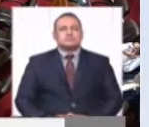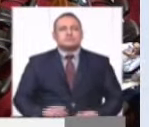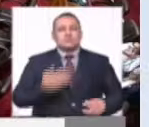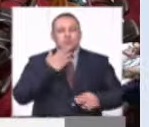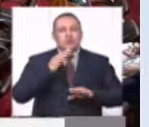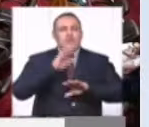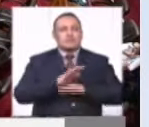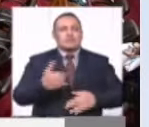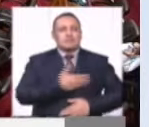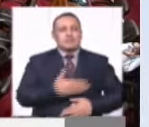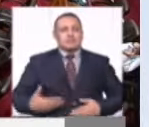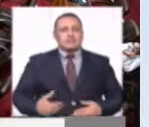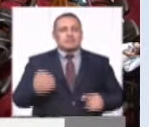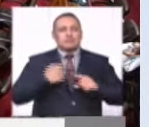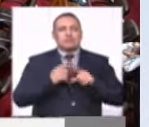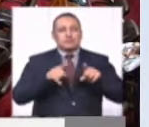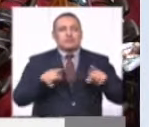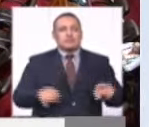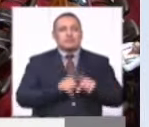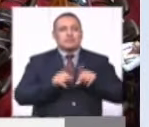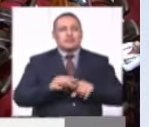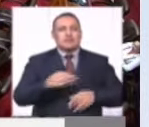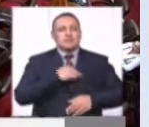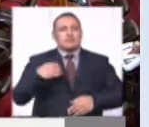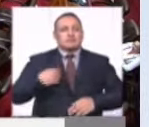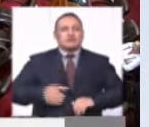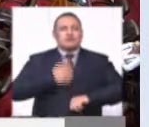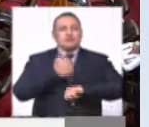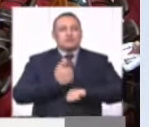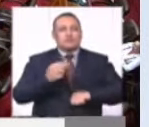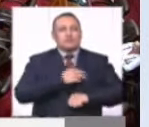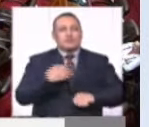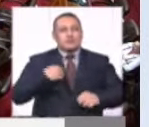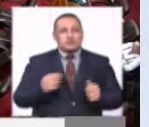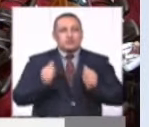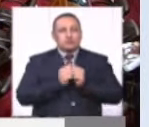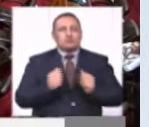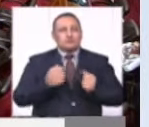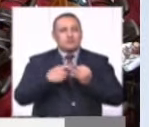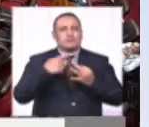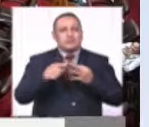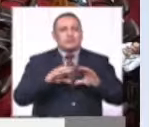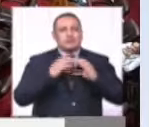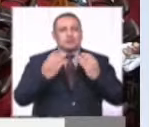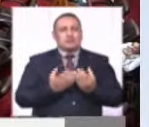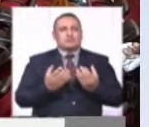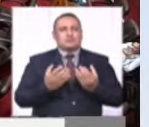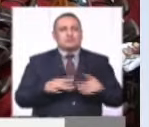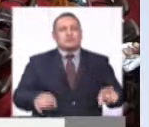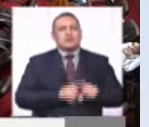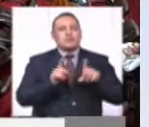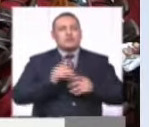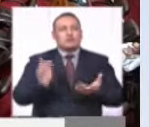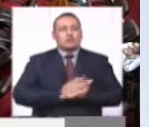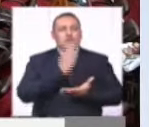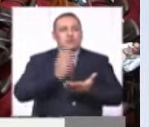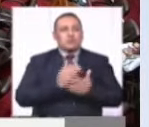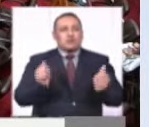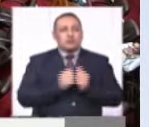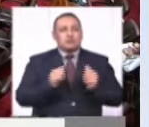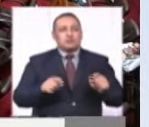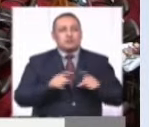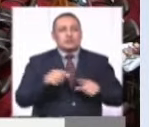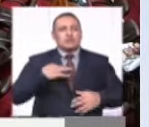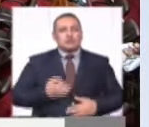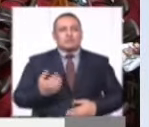Buenas tardes, presidente, y por su intermedio al presidente del Consejo de Ministros, ministros que lo acompañan y a los colegas congresistas. La problemática de ANCA, señor